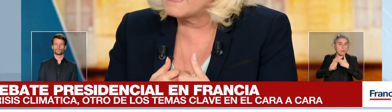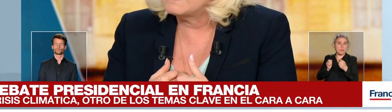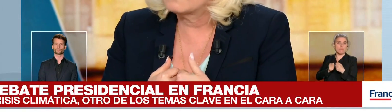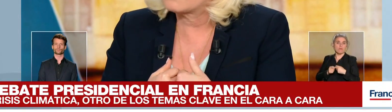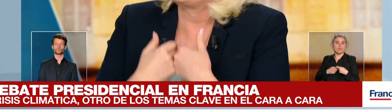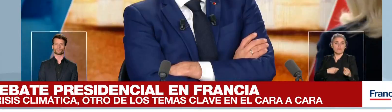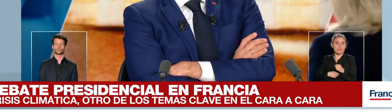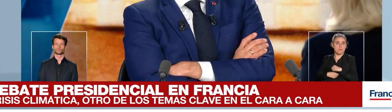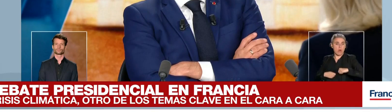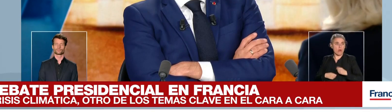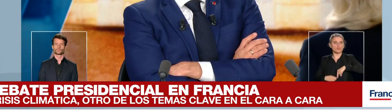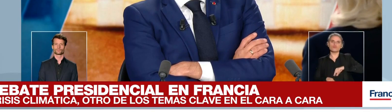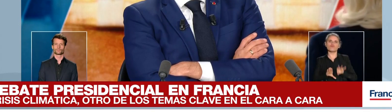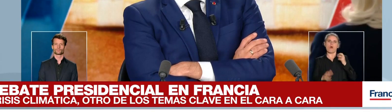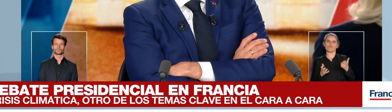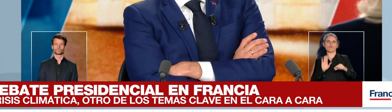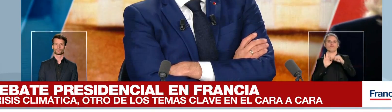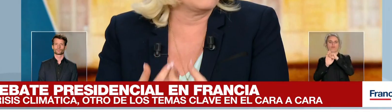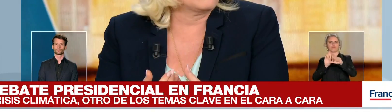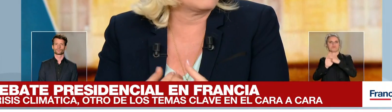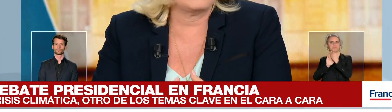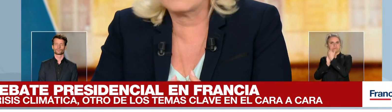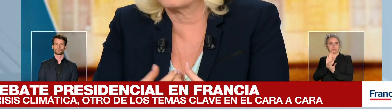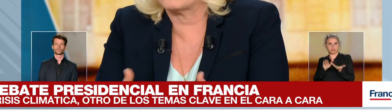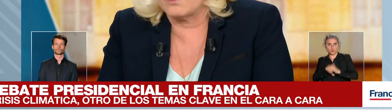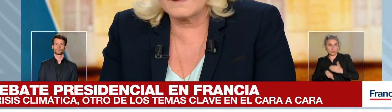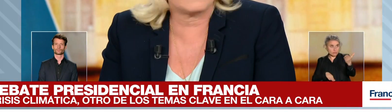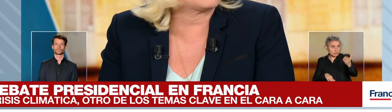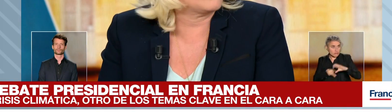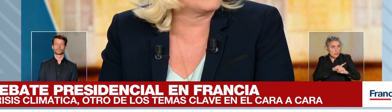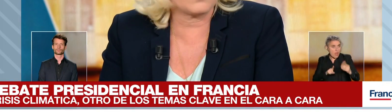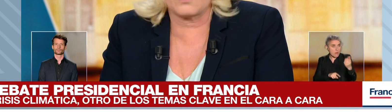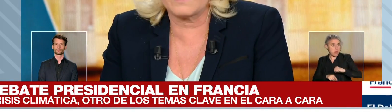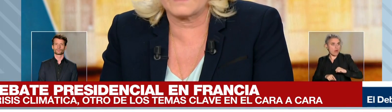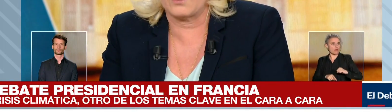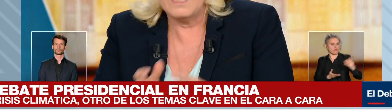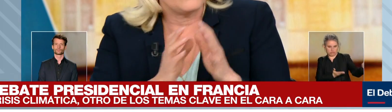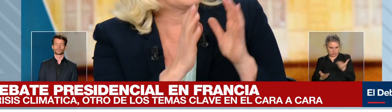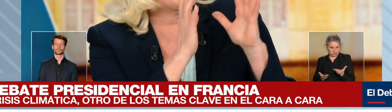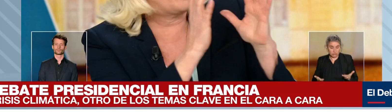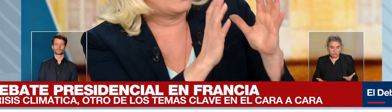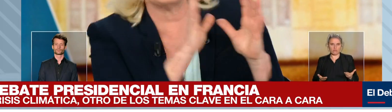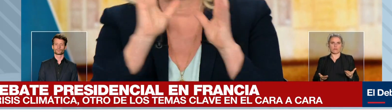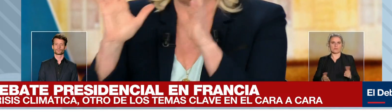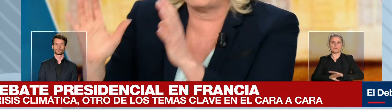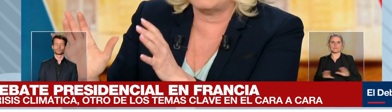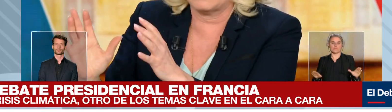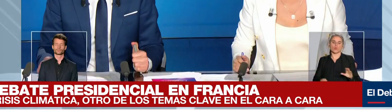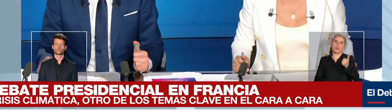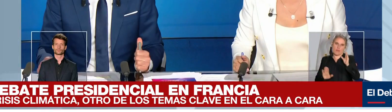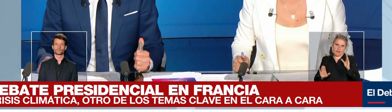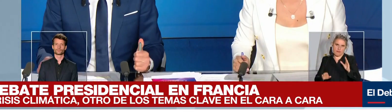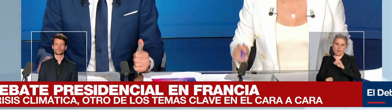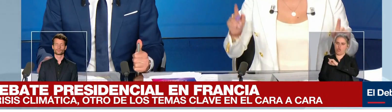las normas que nosotros elegimos como sociedad y por eso las competencias directamente en su sector.